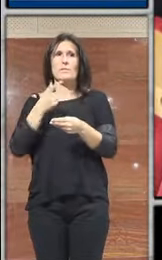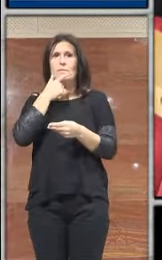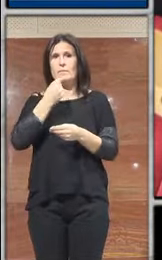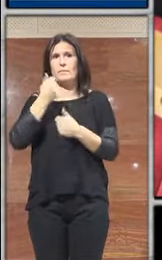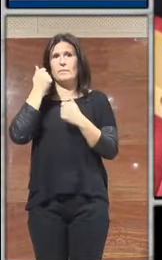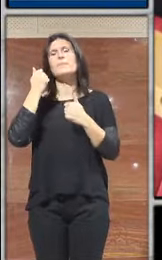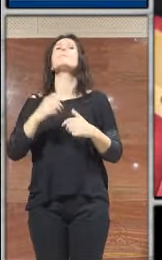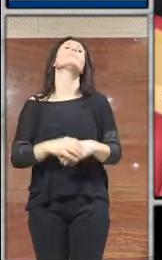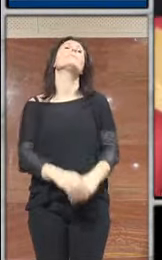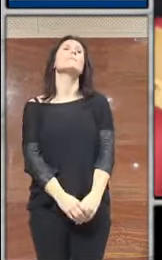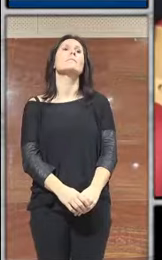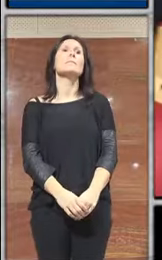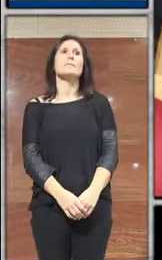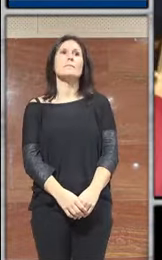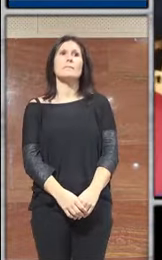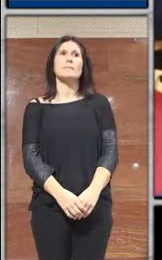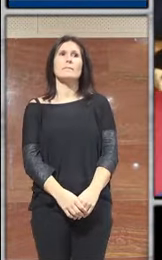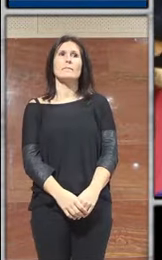Y,